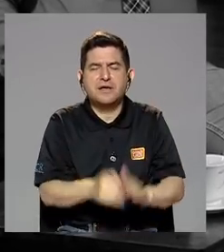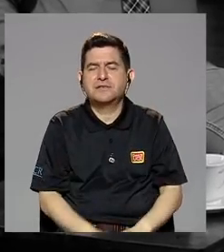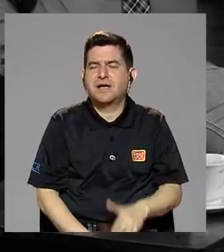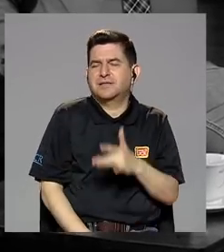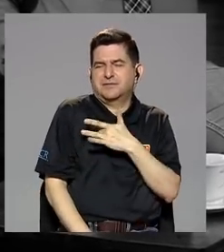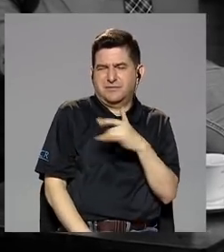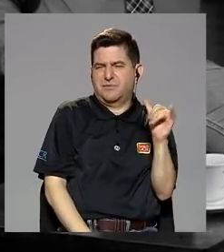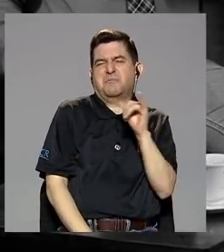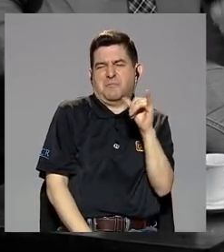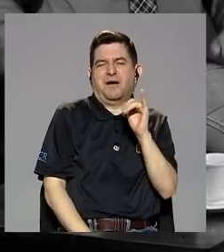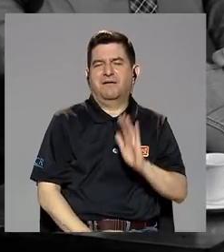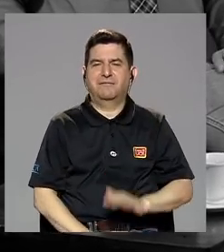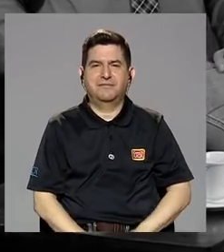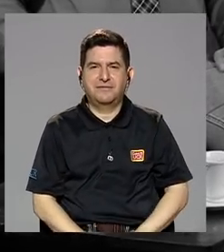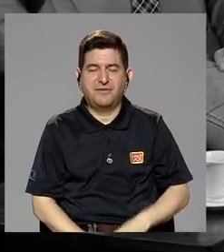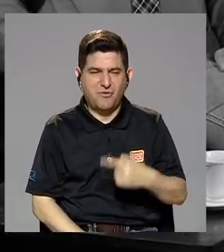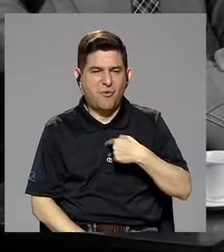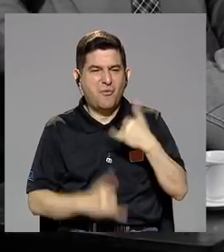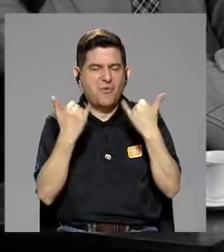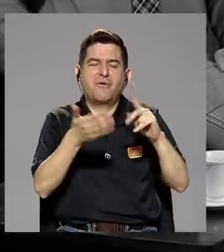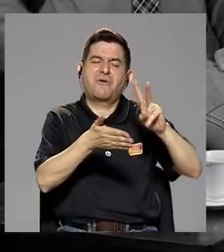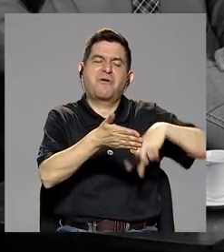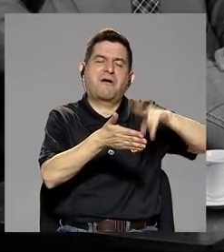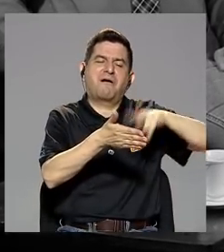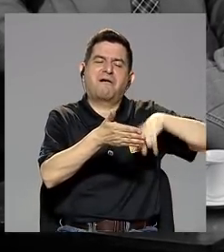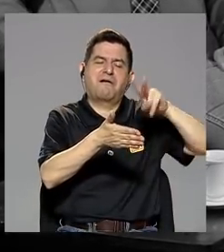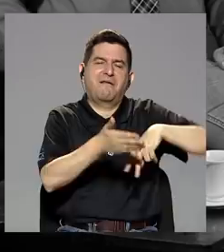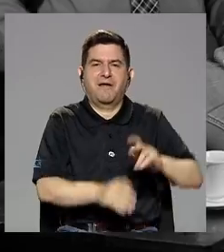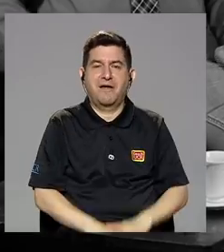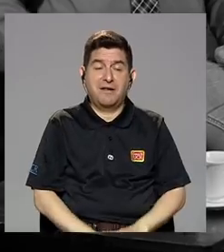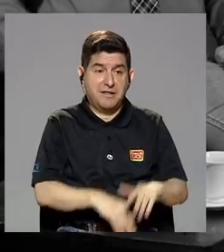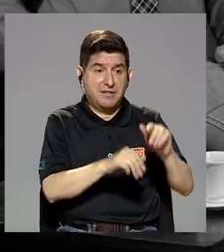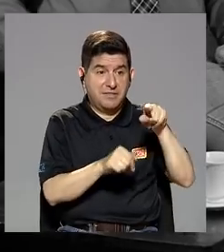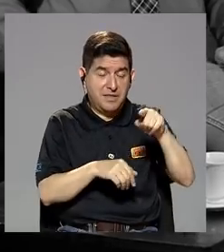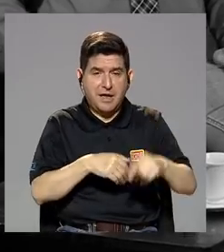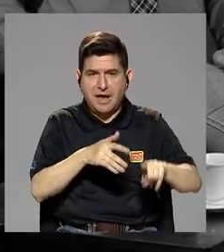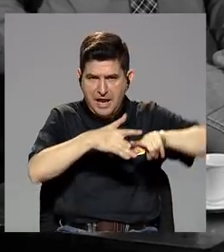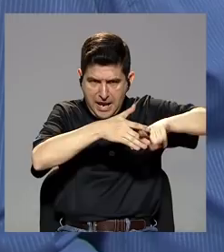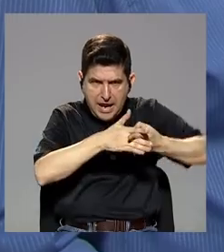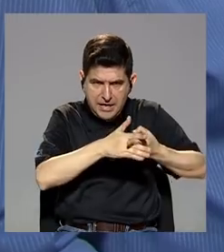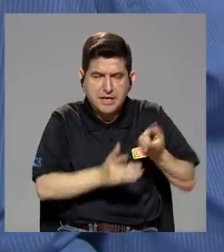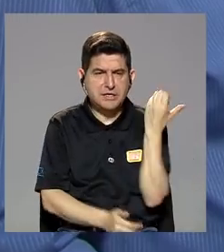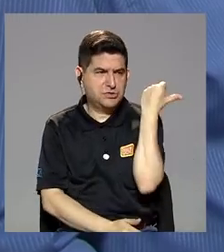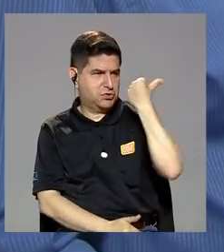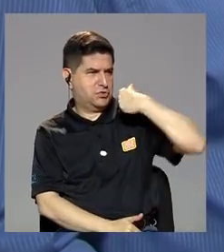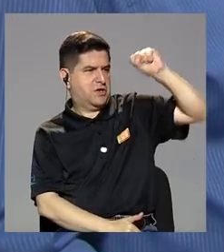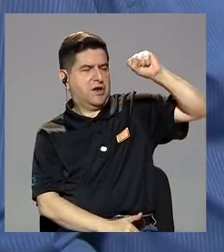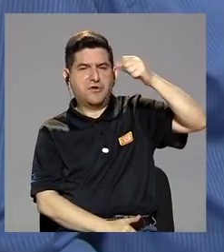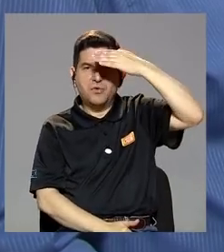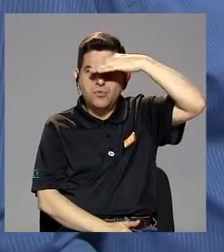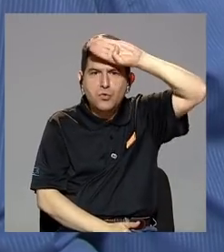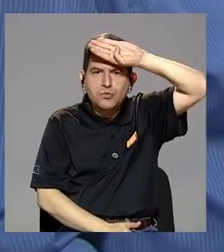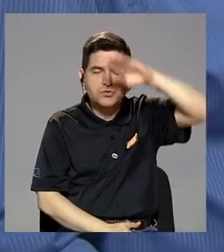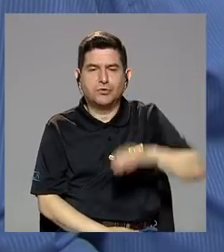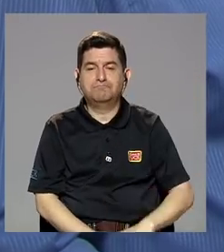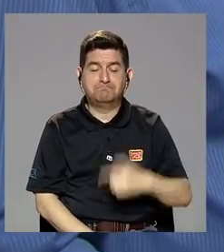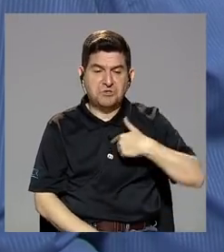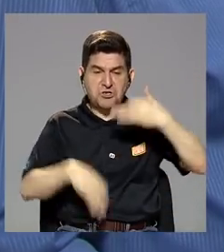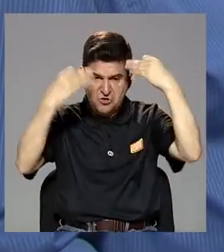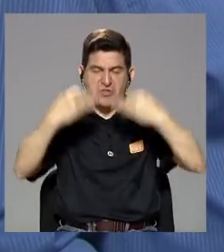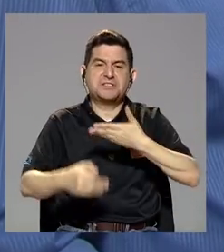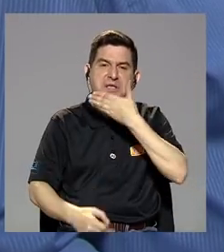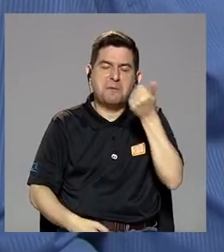romántico también no es que uno había leído sobre la génesis de la revolución cubana y yo decidí